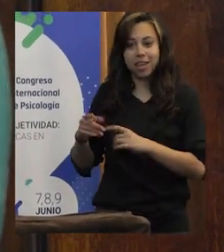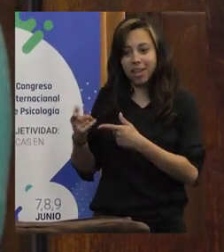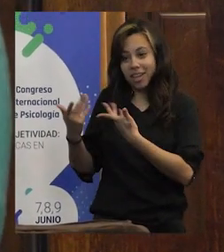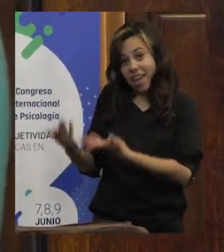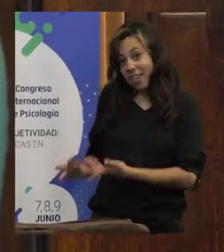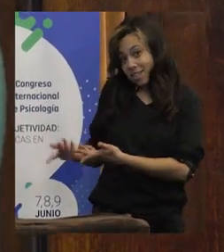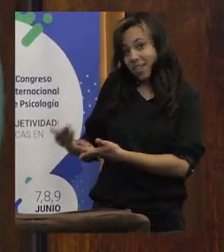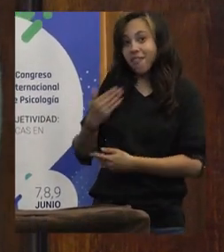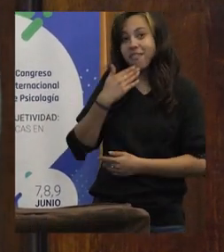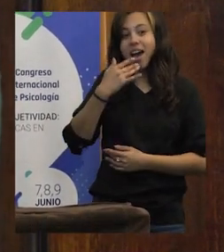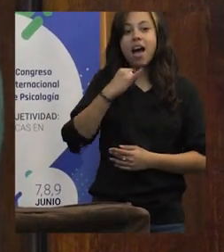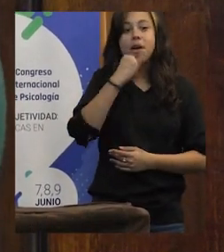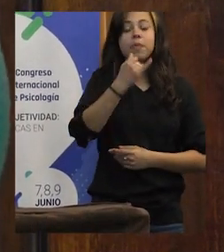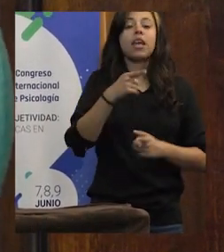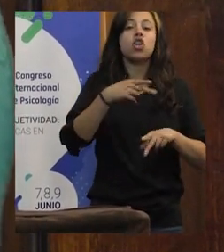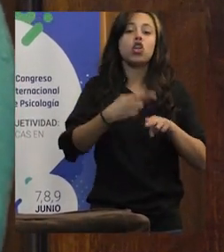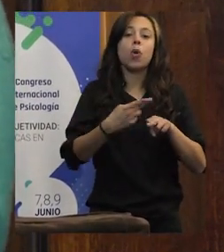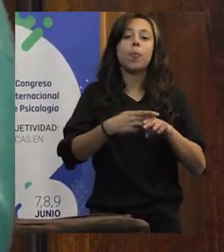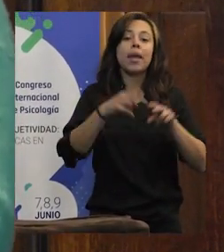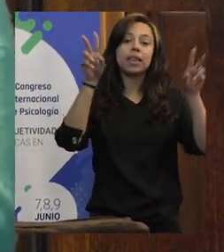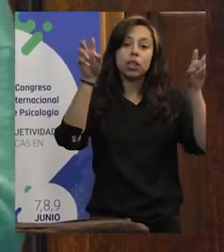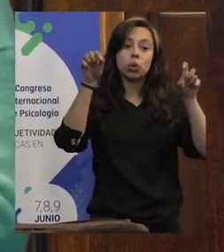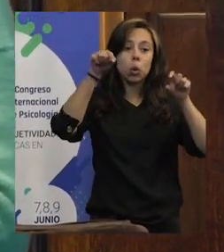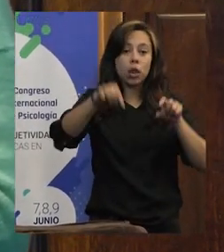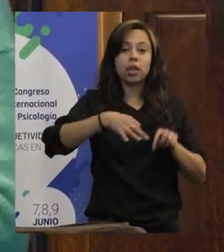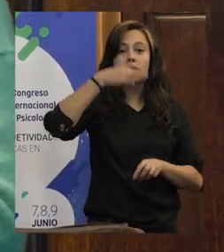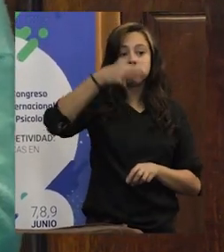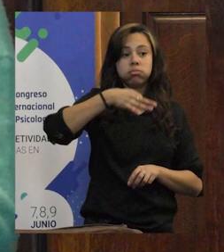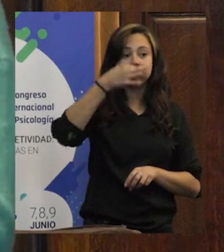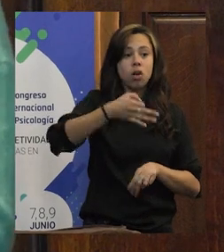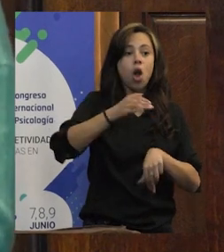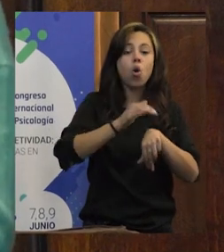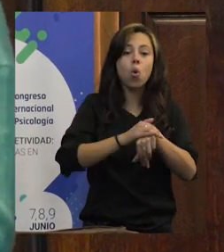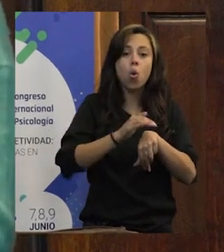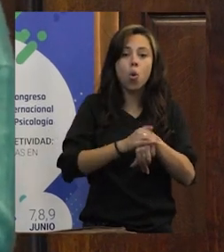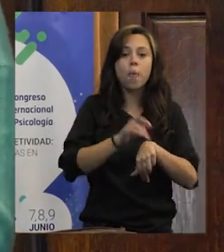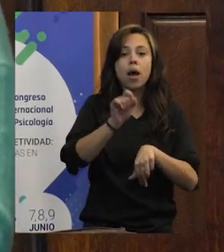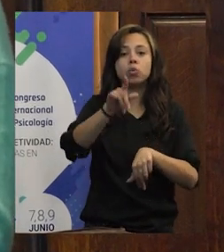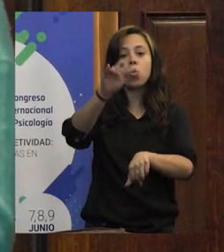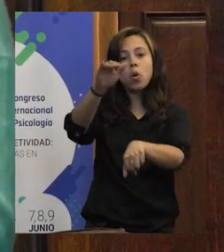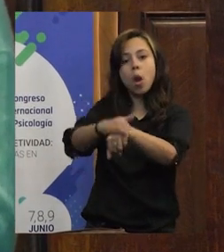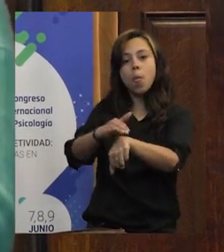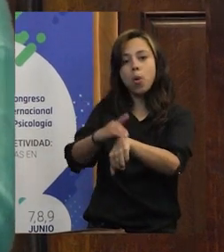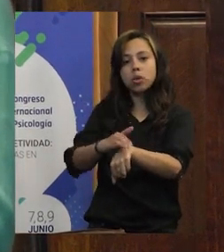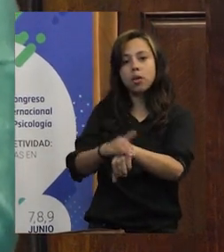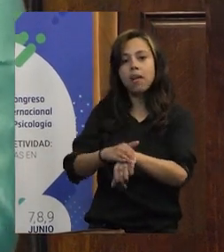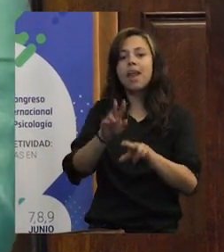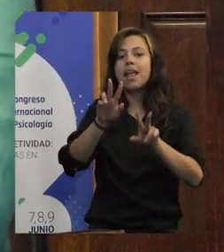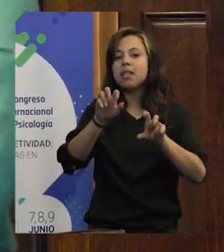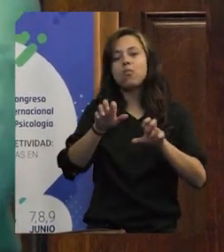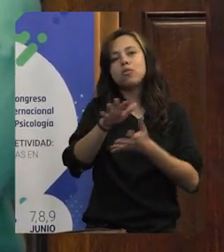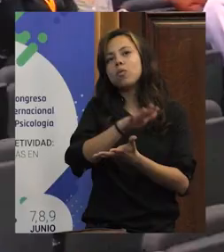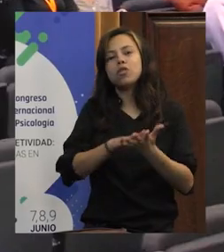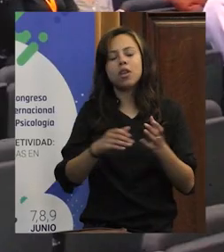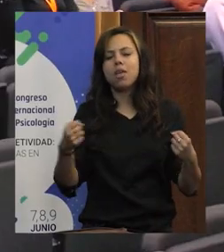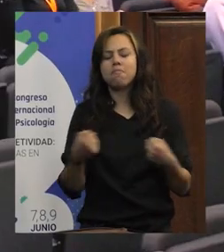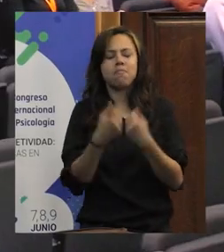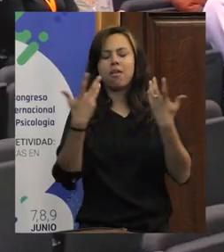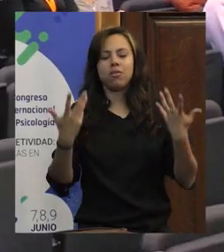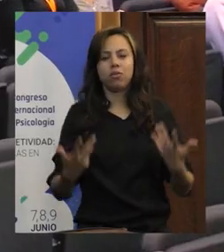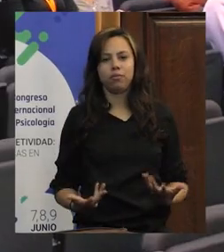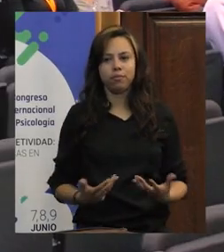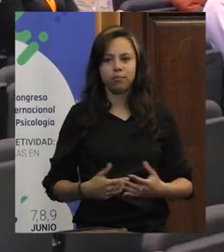conferencia que se denomina Culpa y Responsabilidad, Posiciones de las Personas en Contextos de Imponderabilidad.